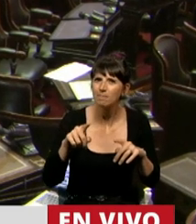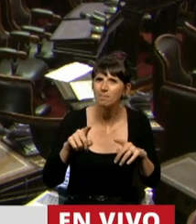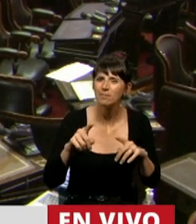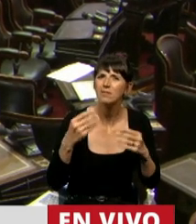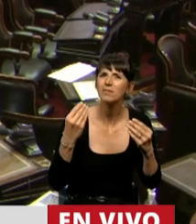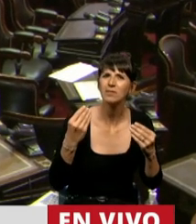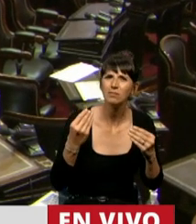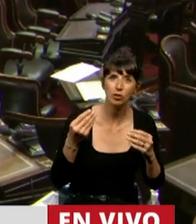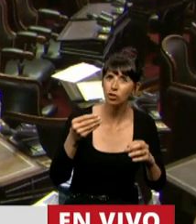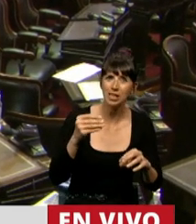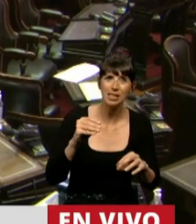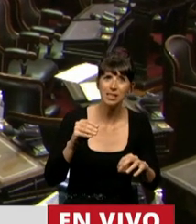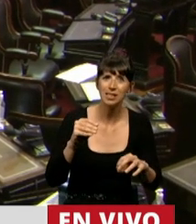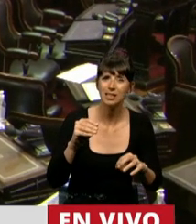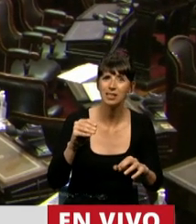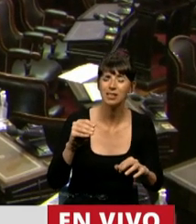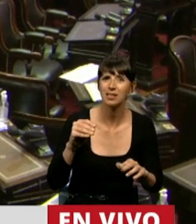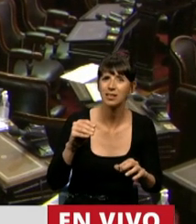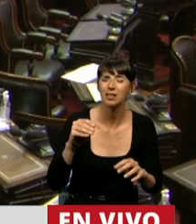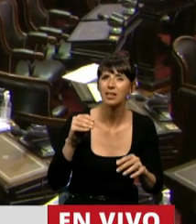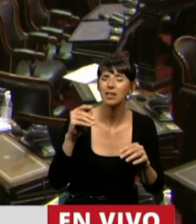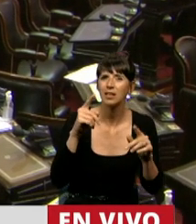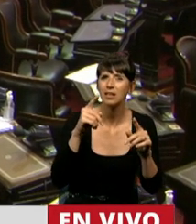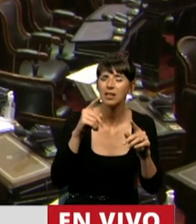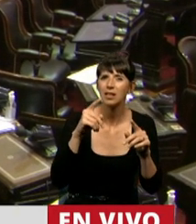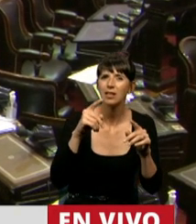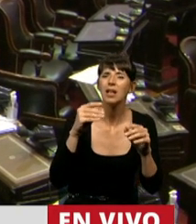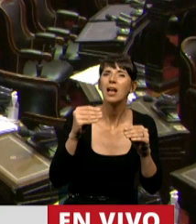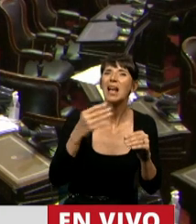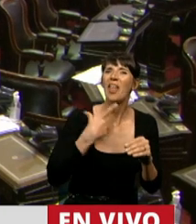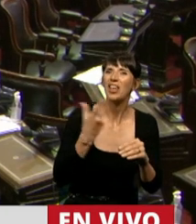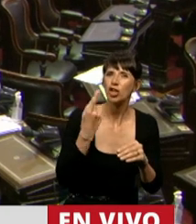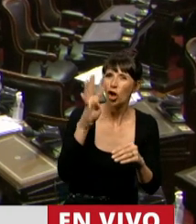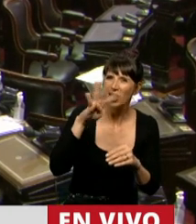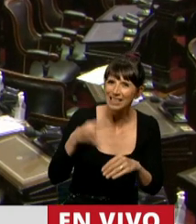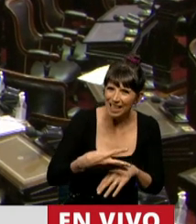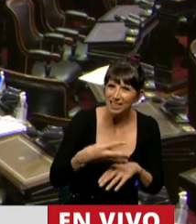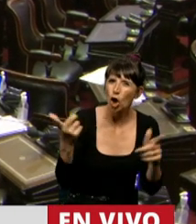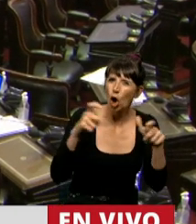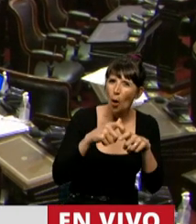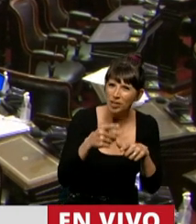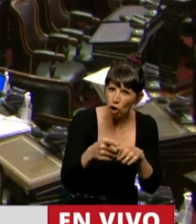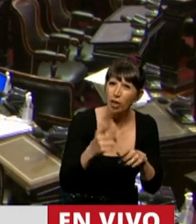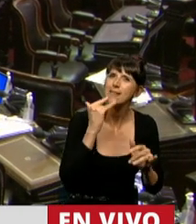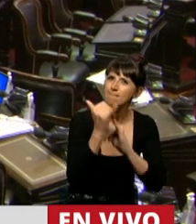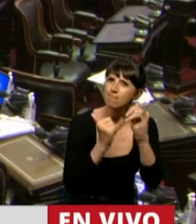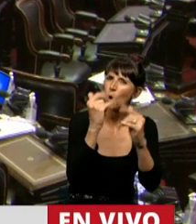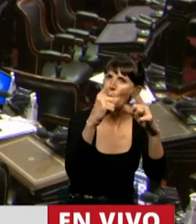la elidad no se redujo los números que puso la directora ejecutiva de en la comisión fueron